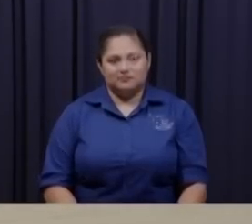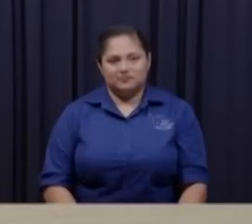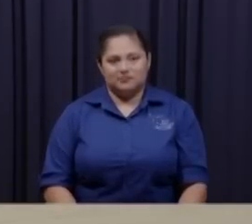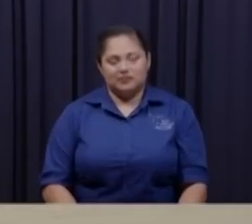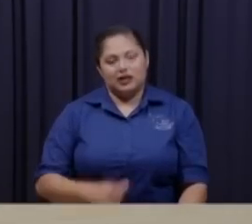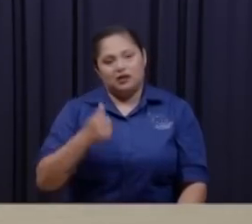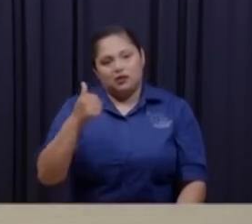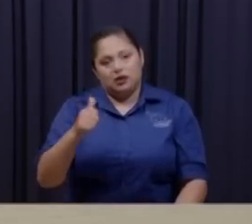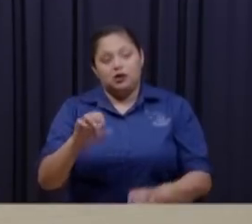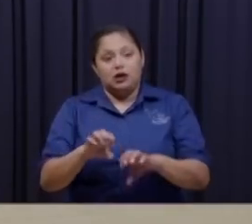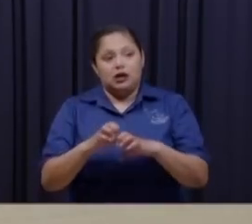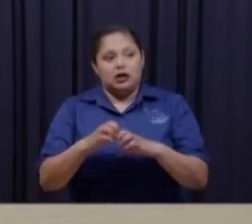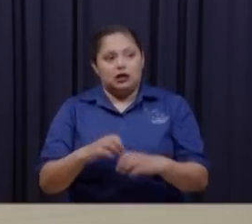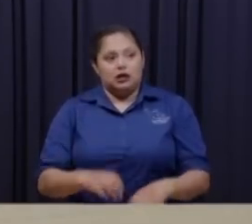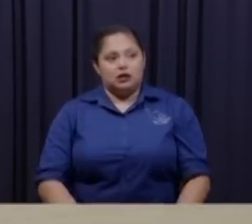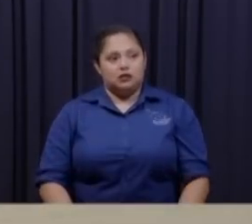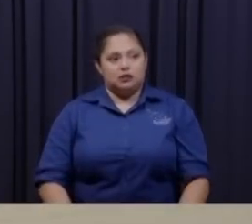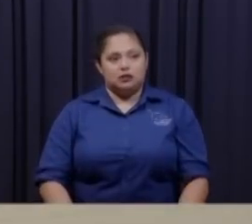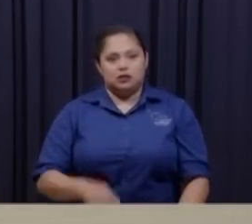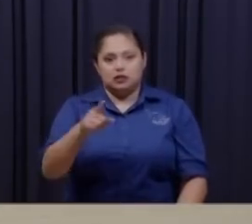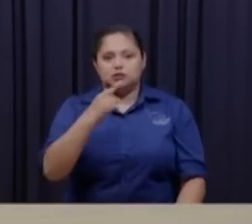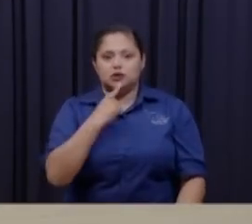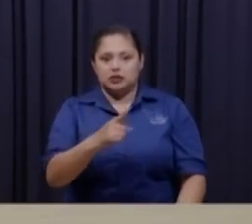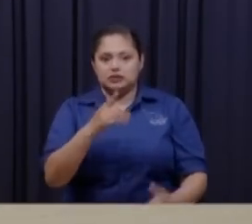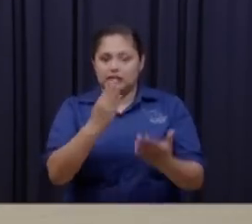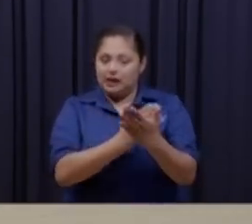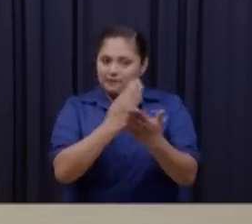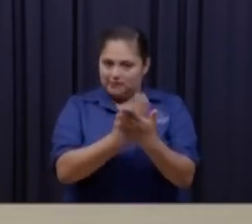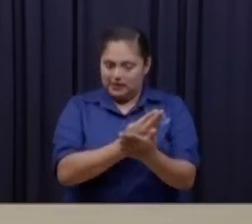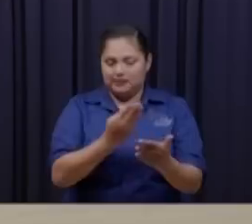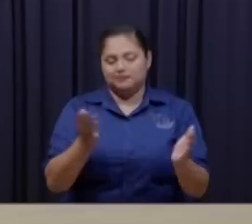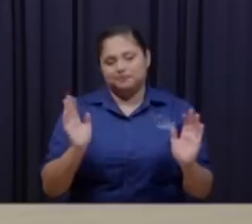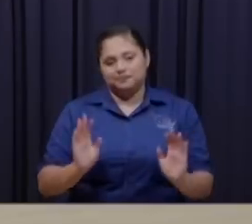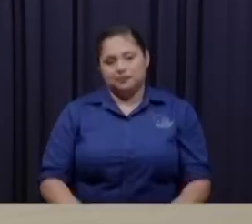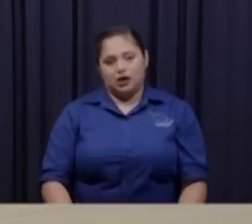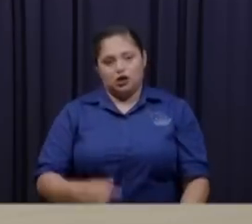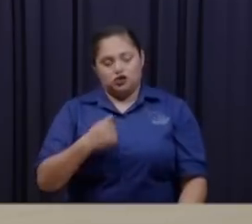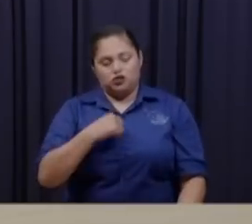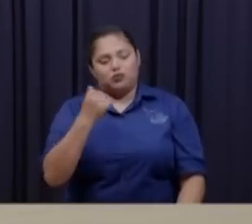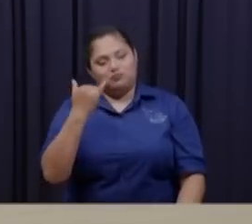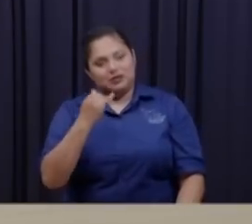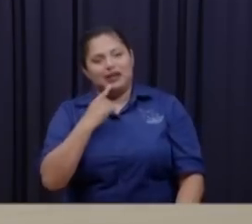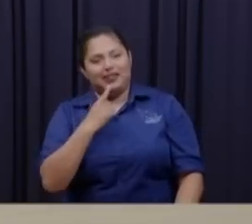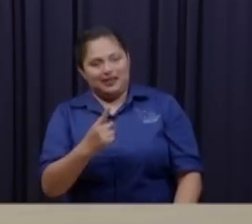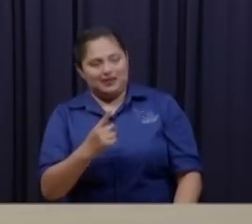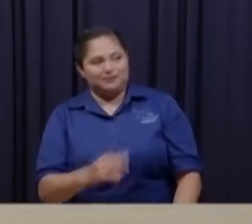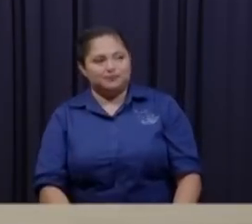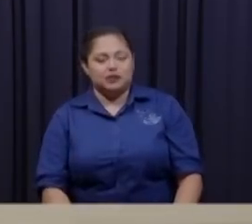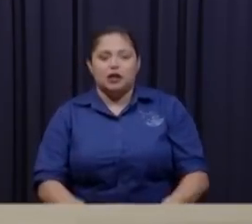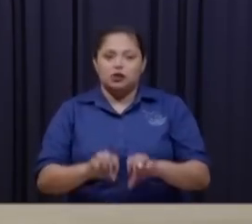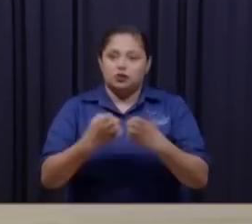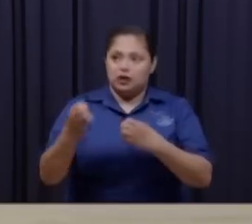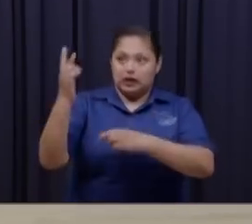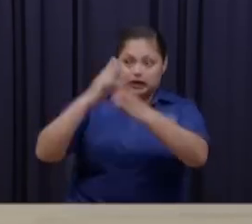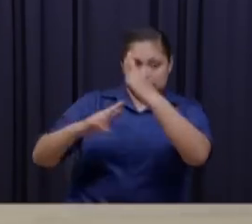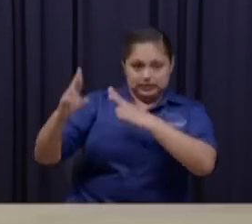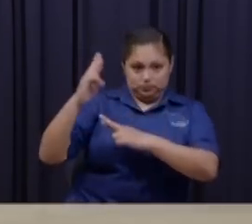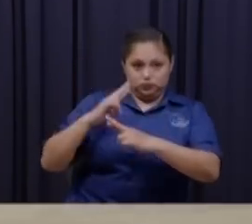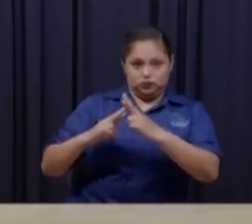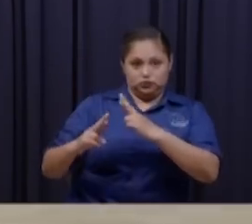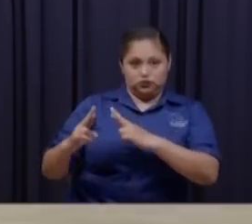Bueno, entonces ahora, bueno, eso lo dice la Biblia, ya le dije. Ya le dije cómo está la cosa. Entonces ahora regresemos acá.